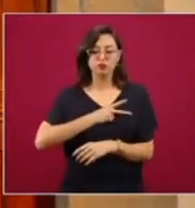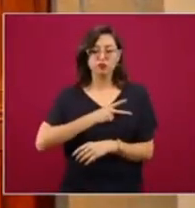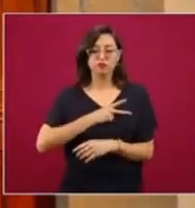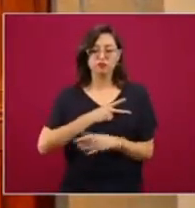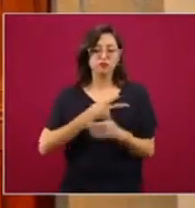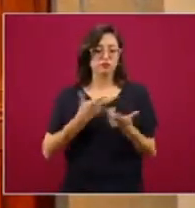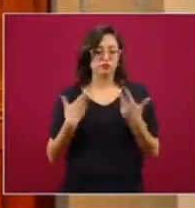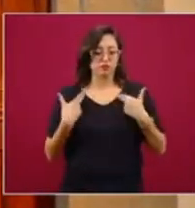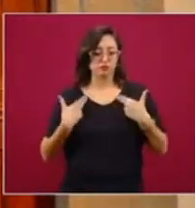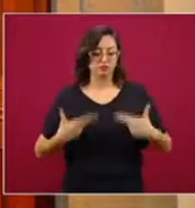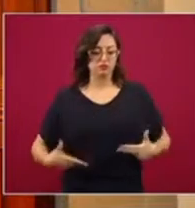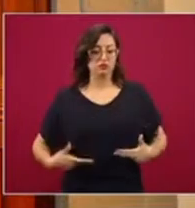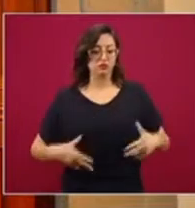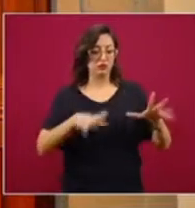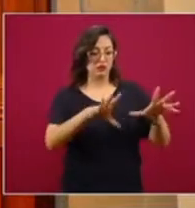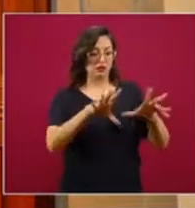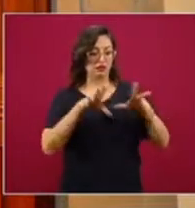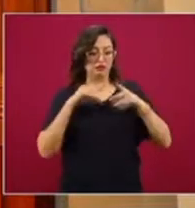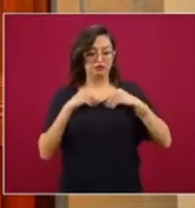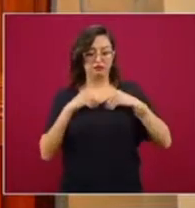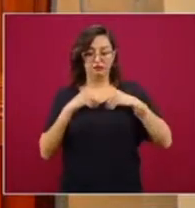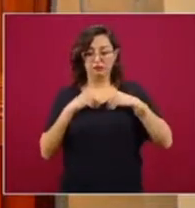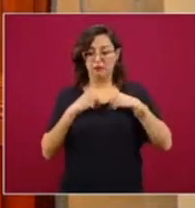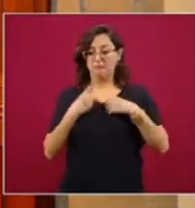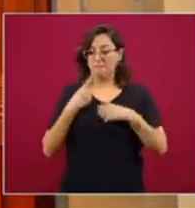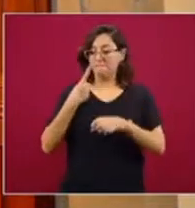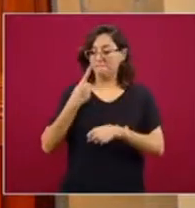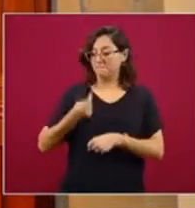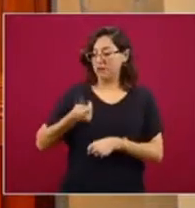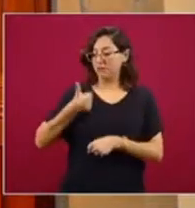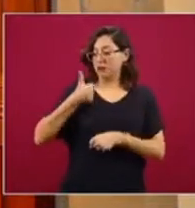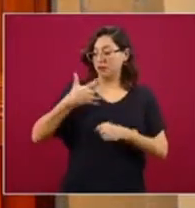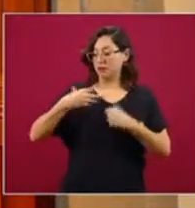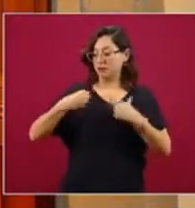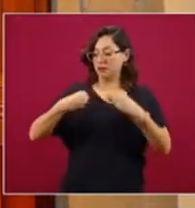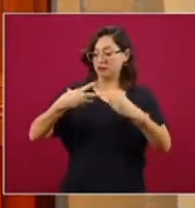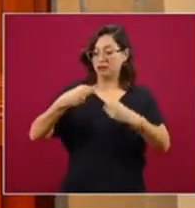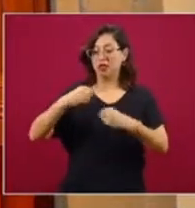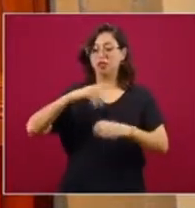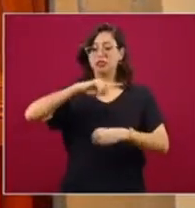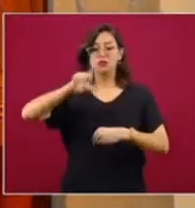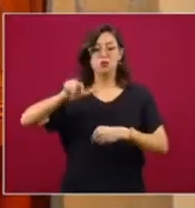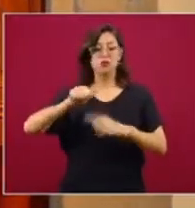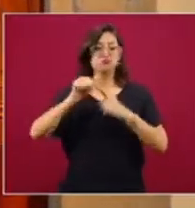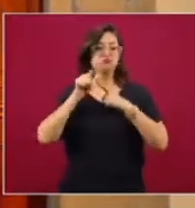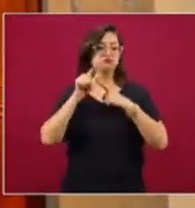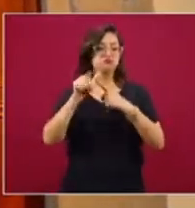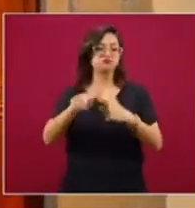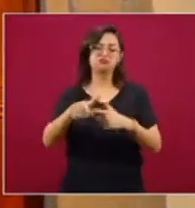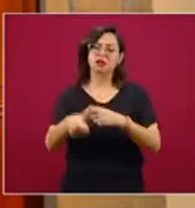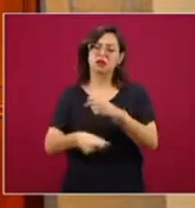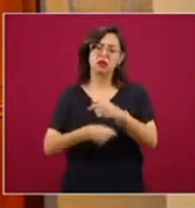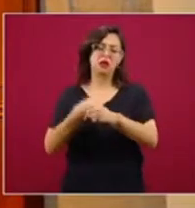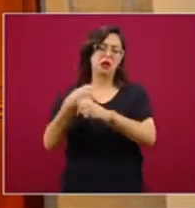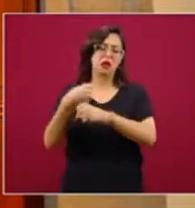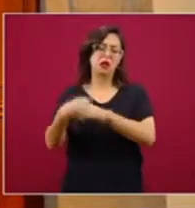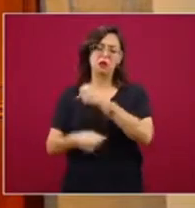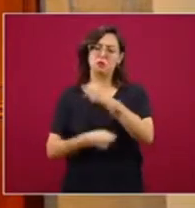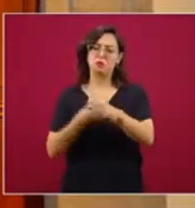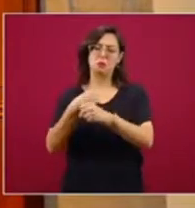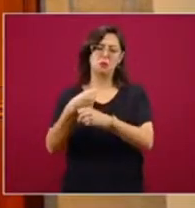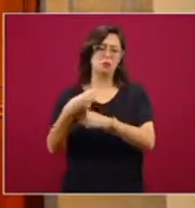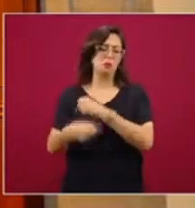la especie humana como una primera epidemia, pueden permanecer durante varios años